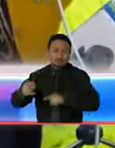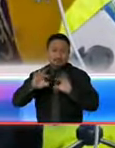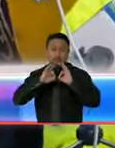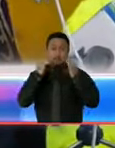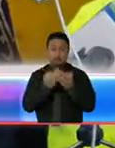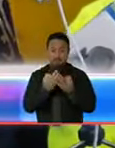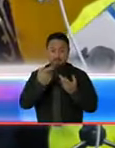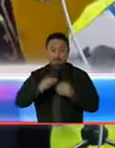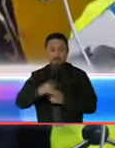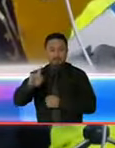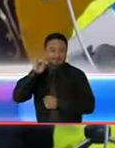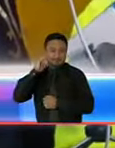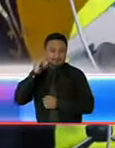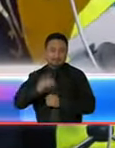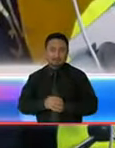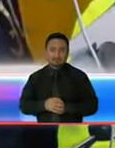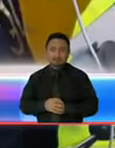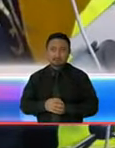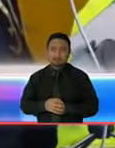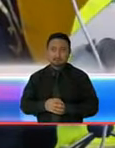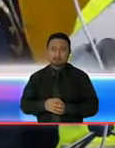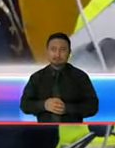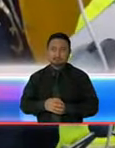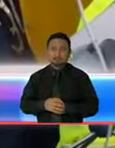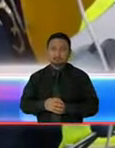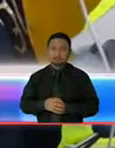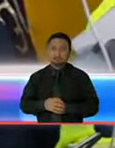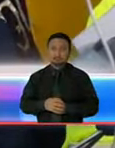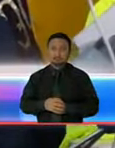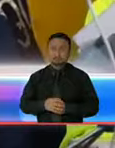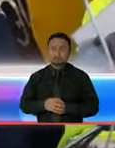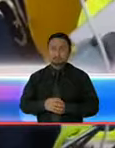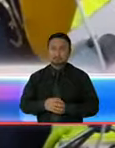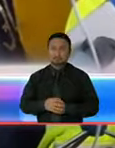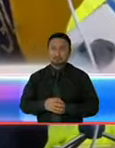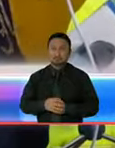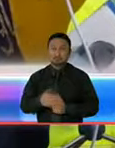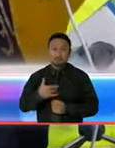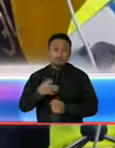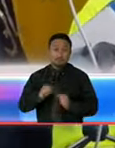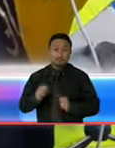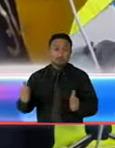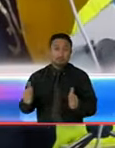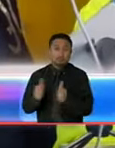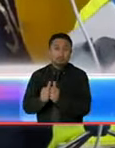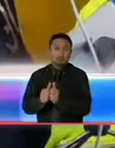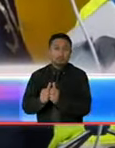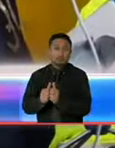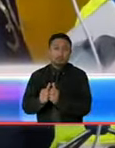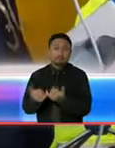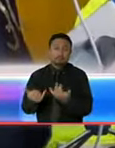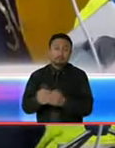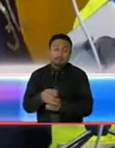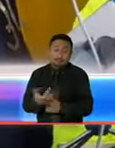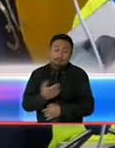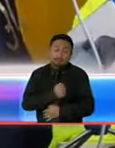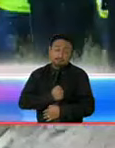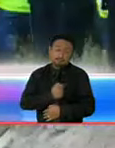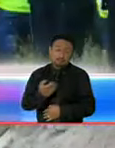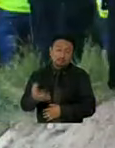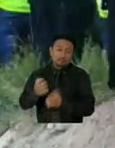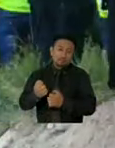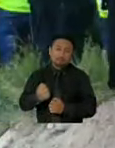familias como en este caso, puntualmente con Emilia, pues, para lograr tener una cercanía y cometer, pues, lamentablemente, ese